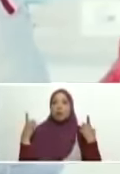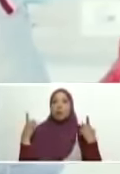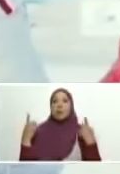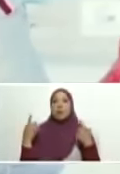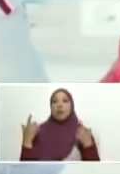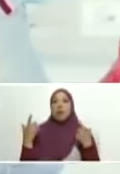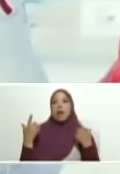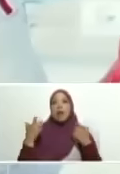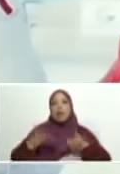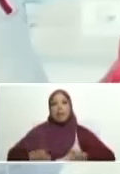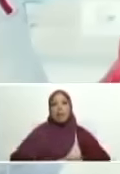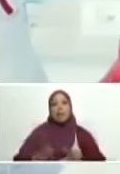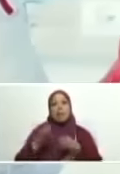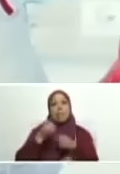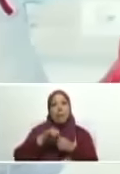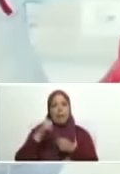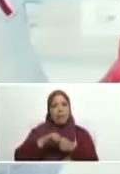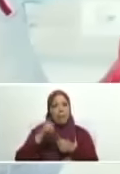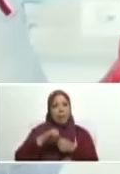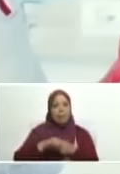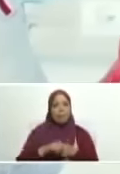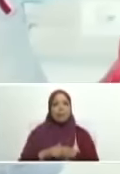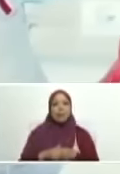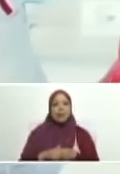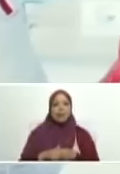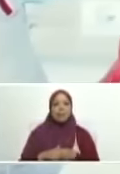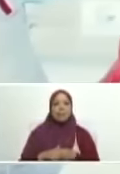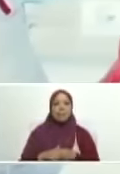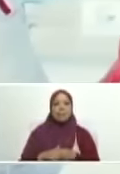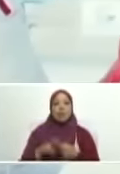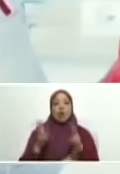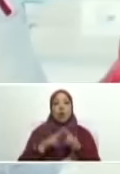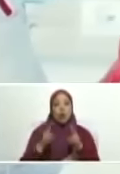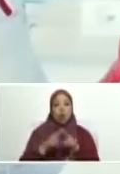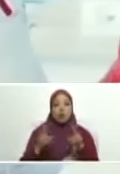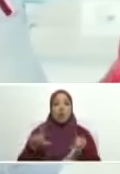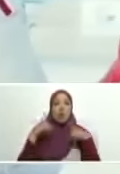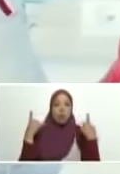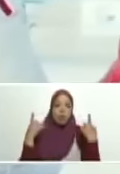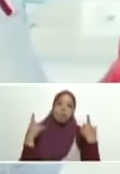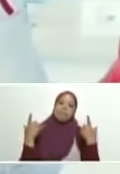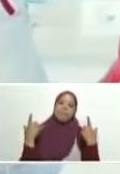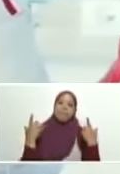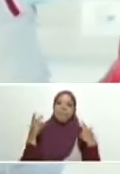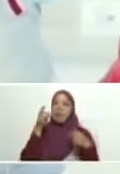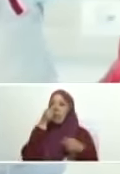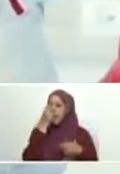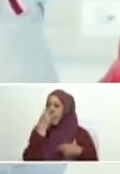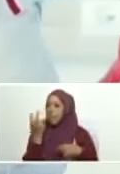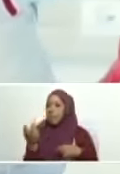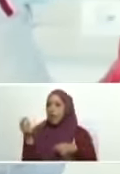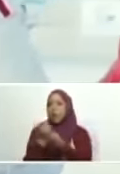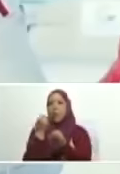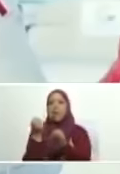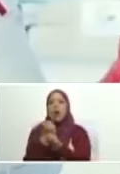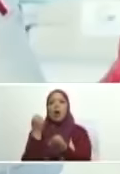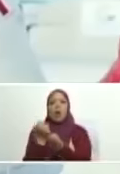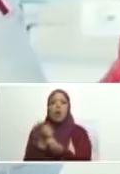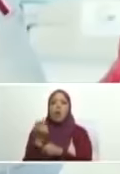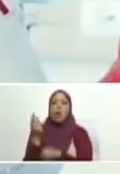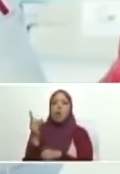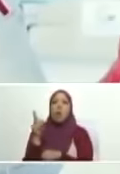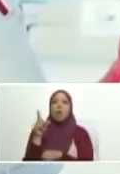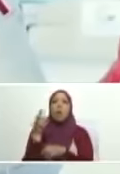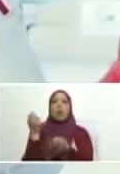maracucho, pero conoce La Guaira, la conoce. Trabajó aquí en una época,